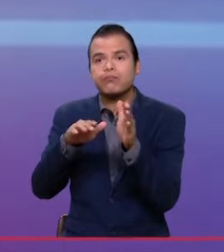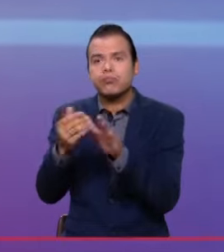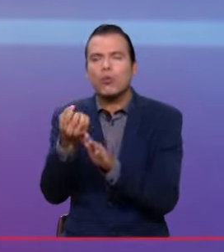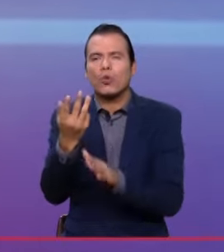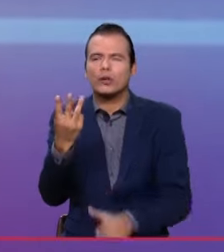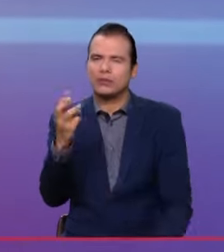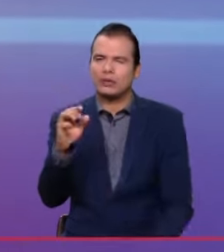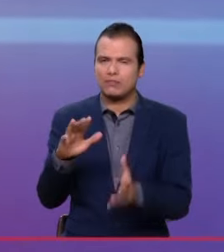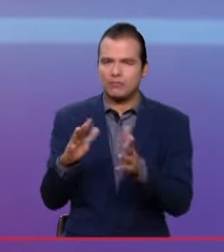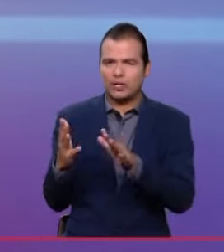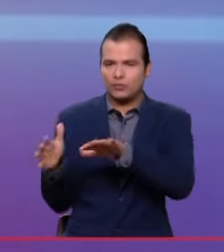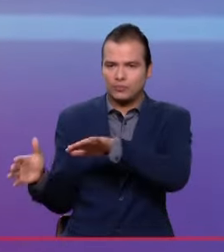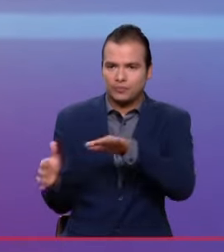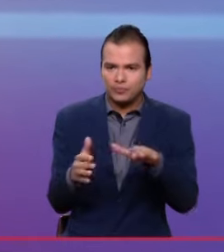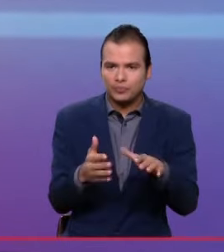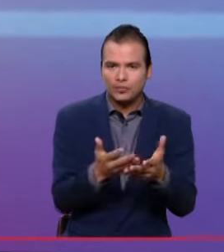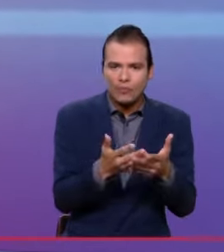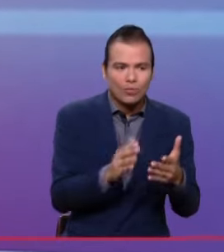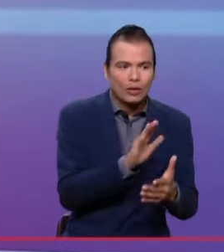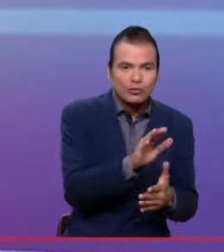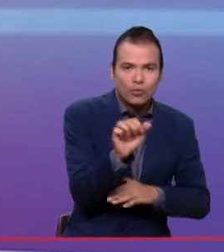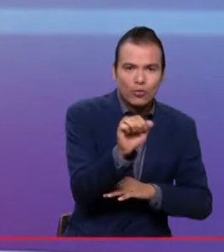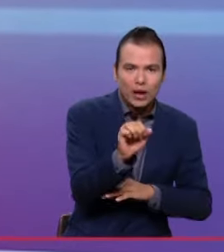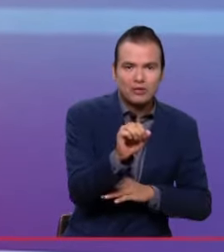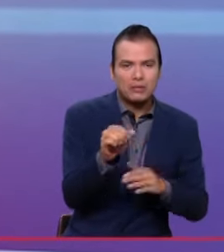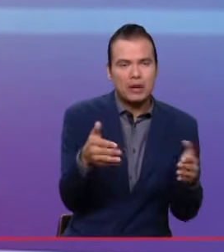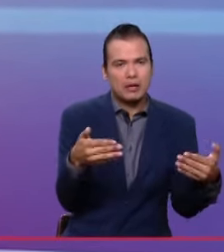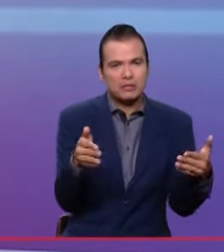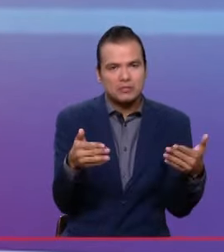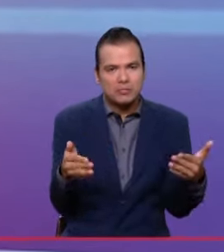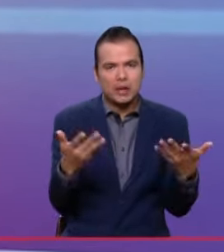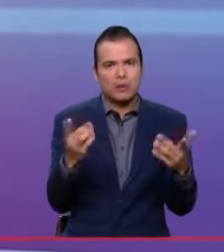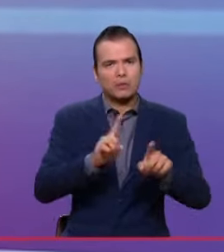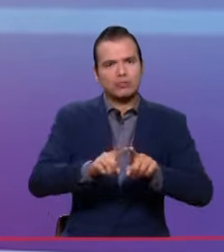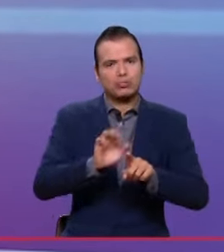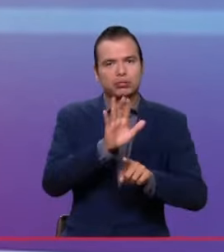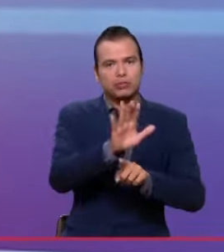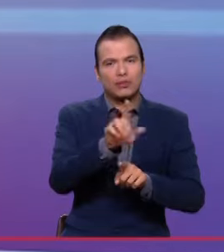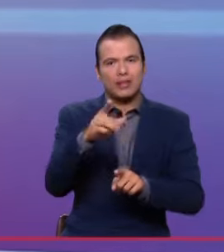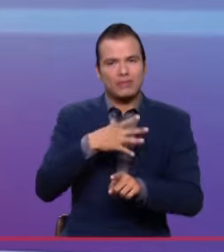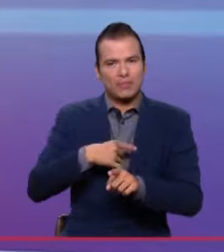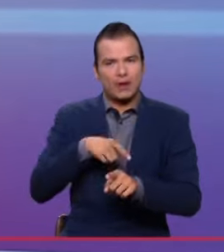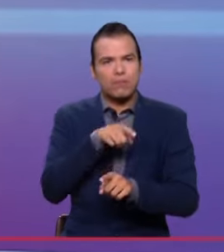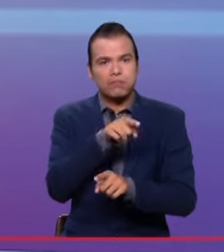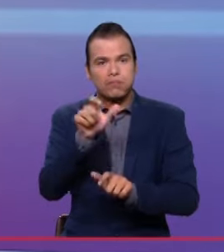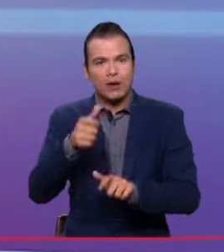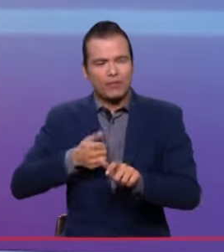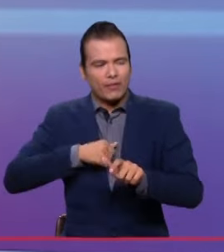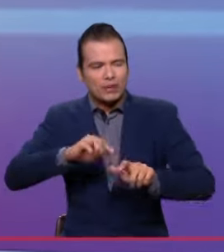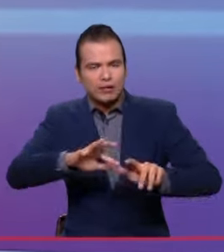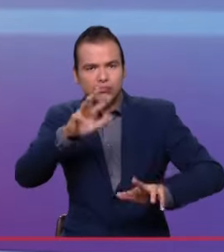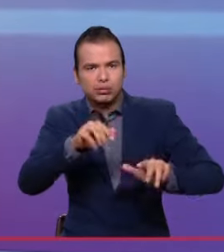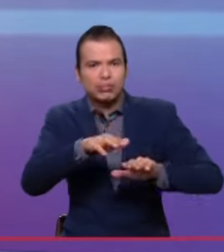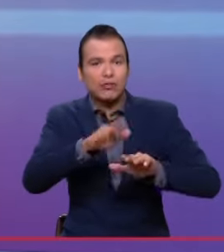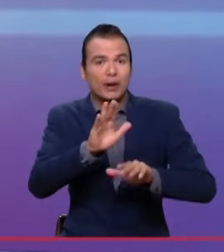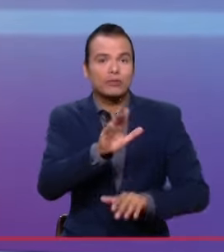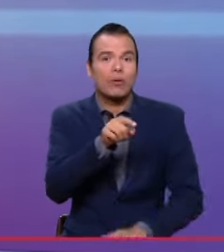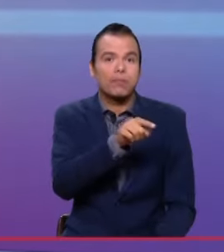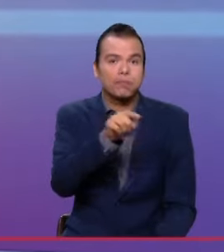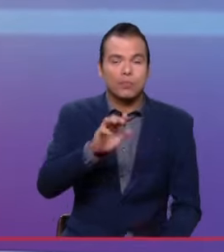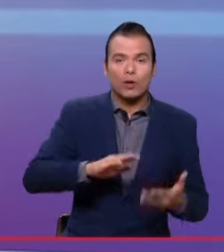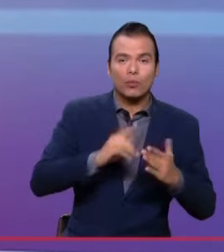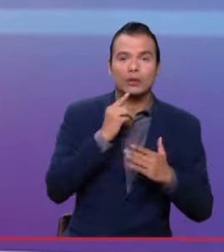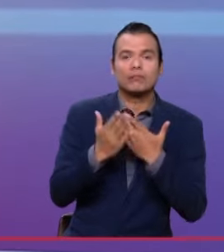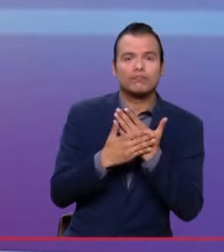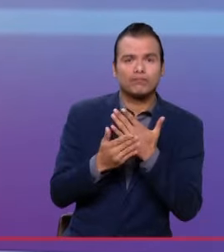Aumentan los hurtos de autopartes de vehículos y otros elementos en el barrio San Fernando Viejo, en el oeste de Cali. Según líderes del sector,